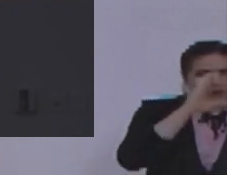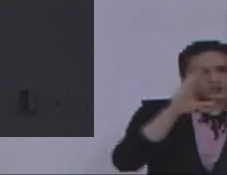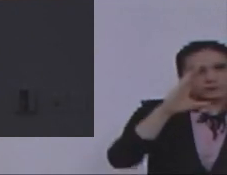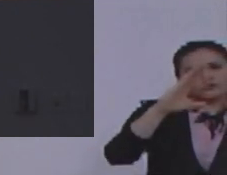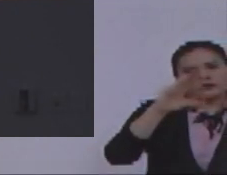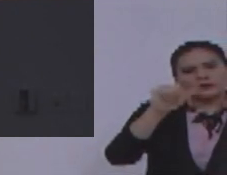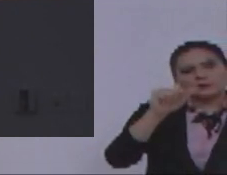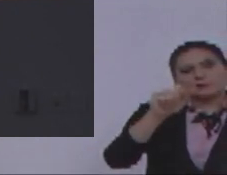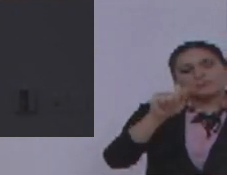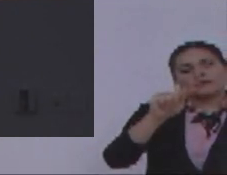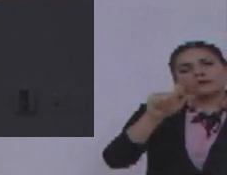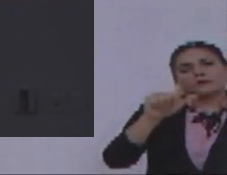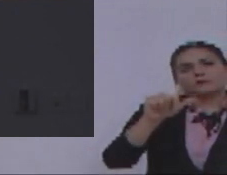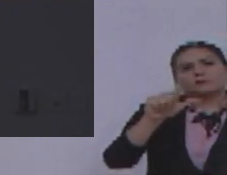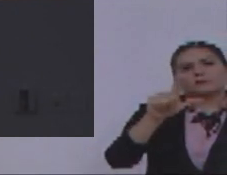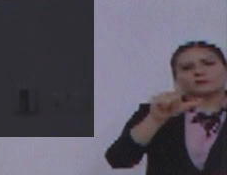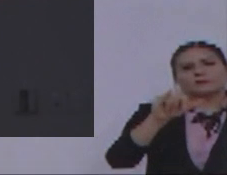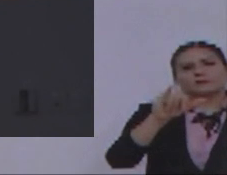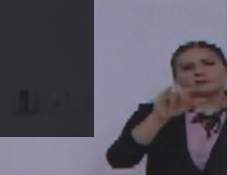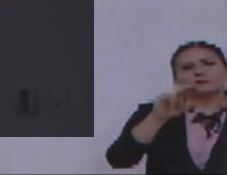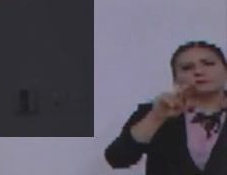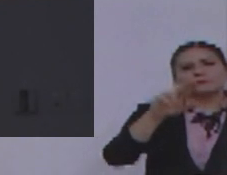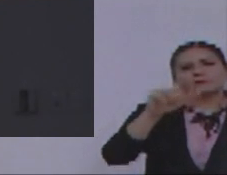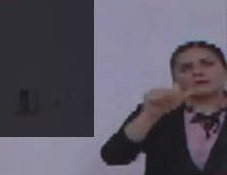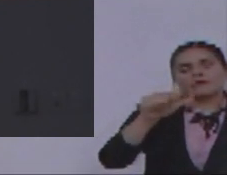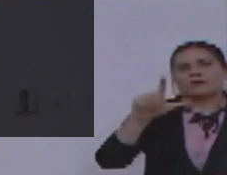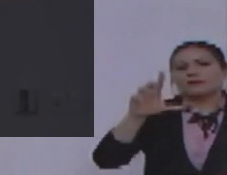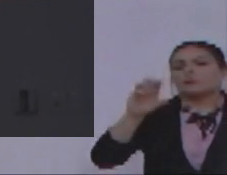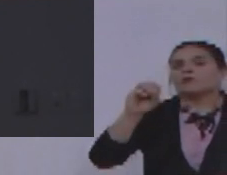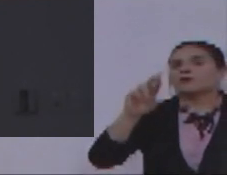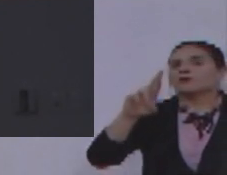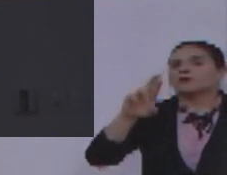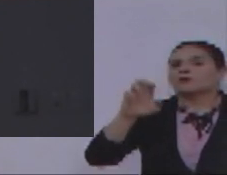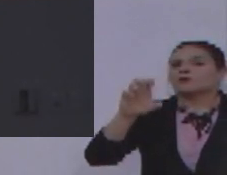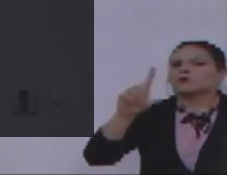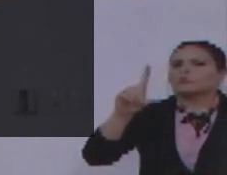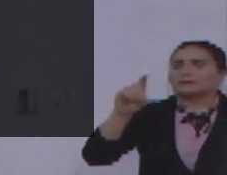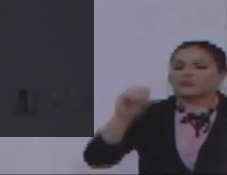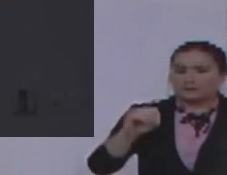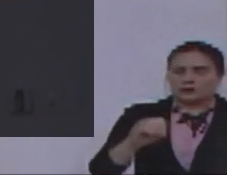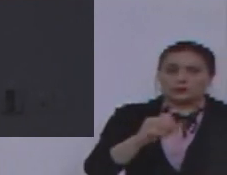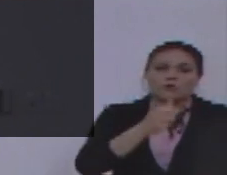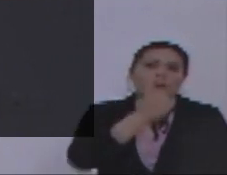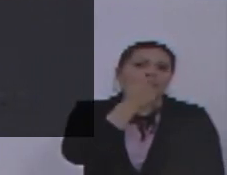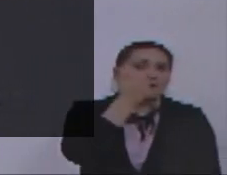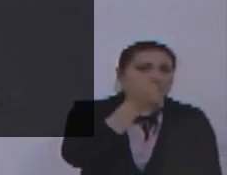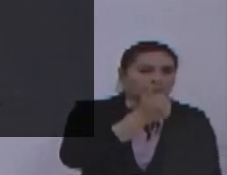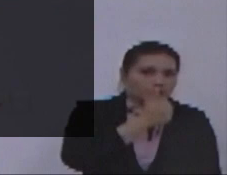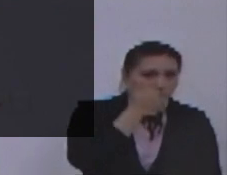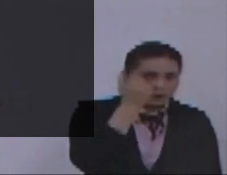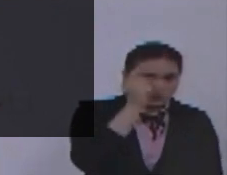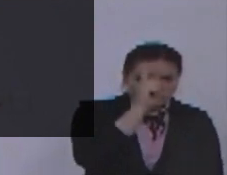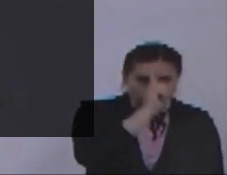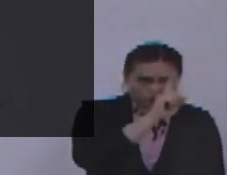Azuara, en la Unidad Multidisciplinaria de la Zona Media Fernando Cervantes Rivera y en la Preparatoria de Matehuala